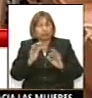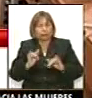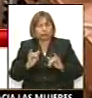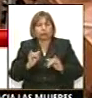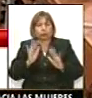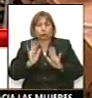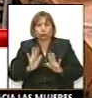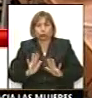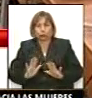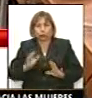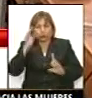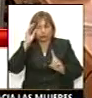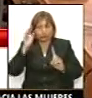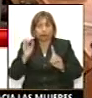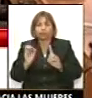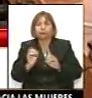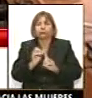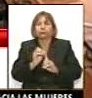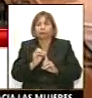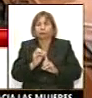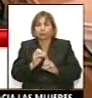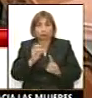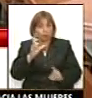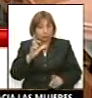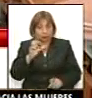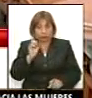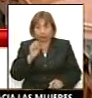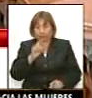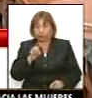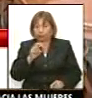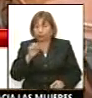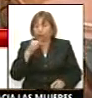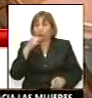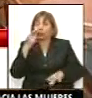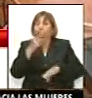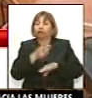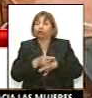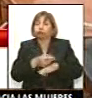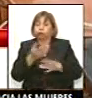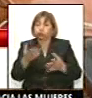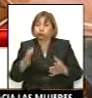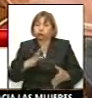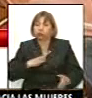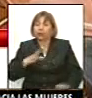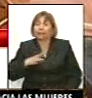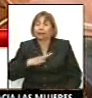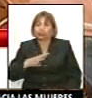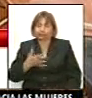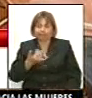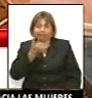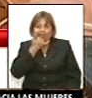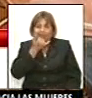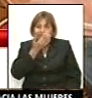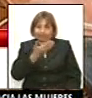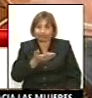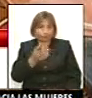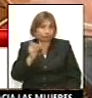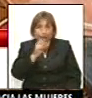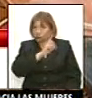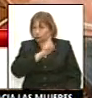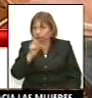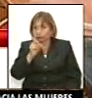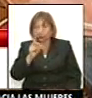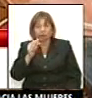lo más objetivos posibles. Y el congresista Lezcano aquí está acusado de la comisión de una falta ética, no de ser un acosador